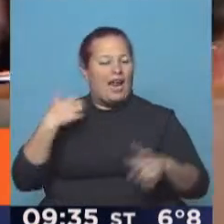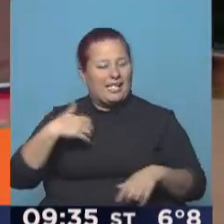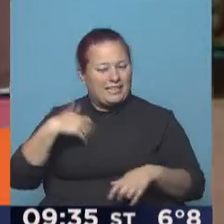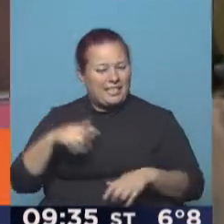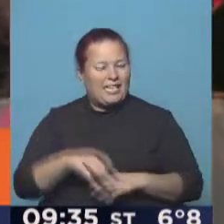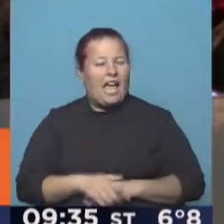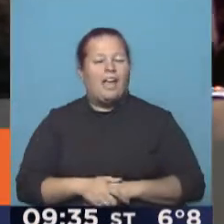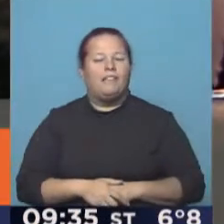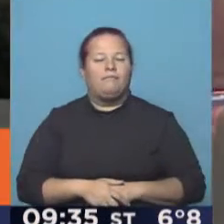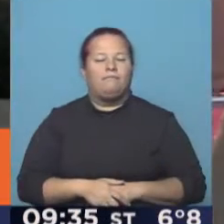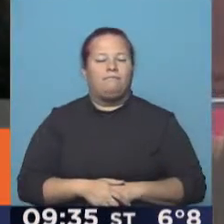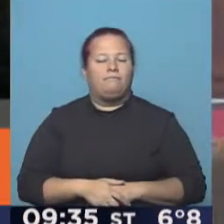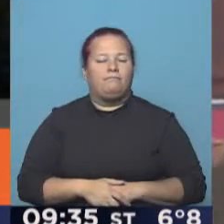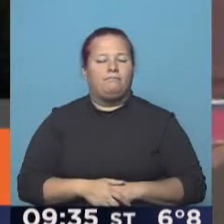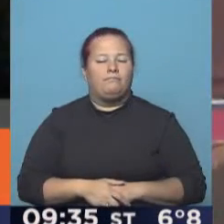argentina